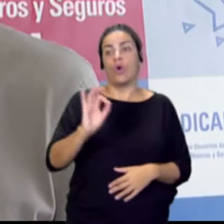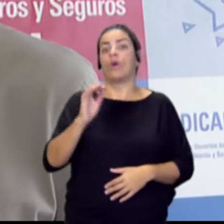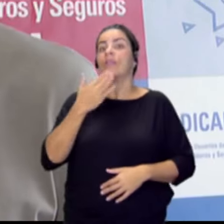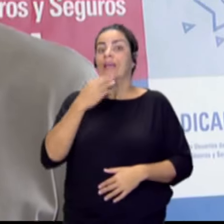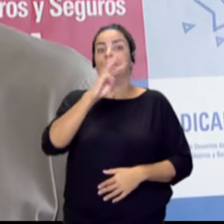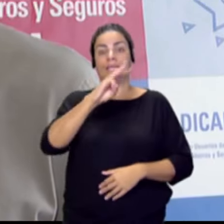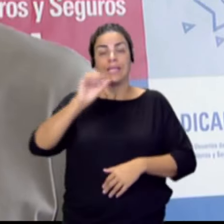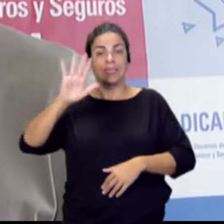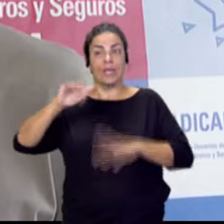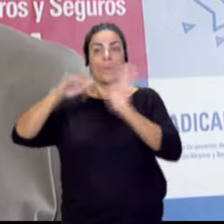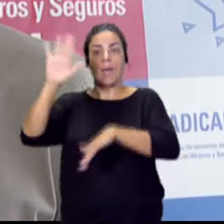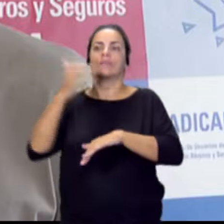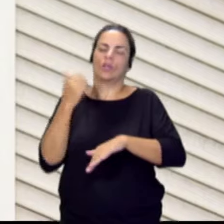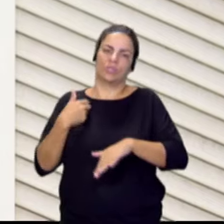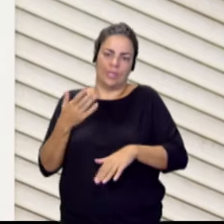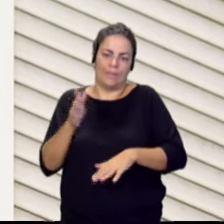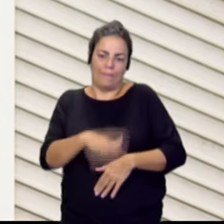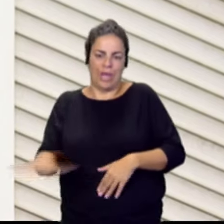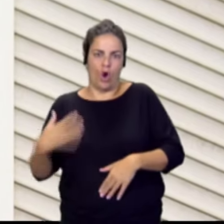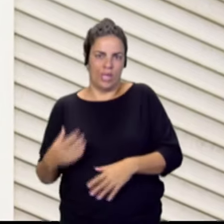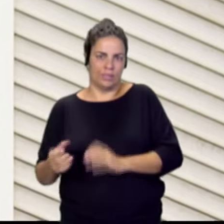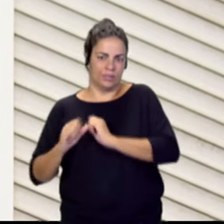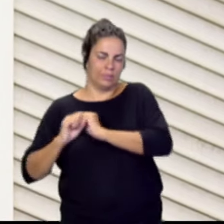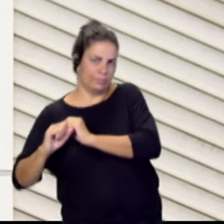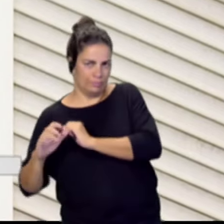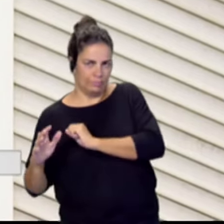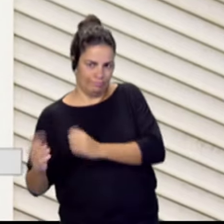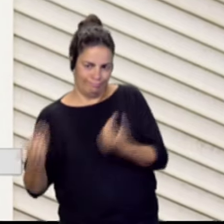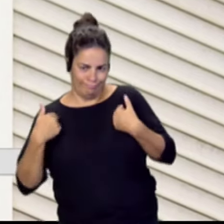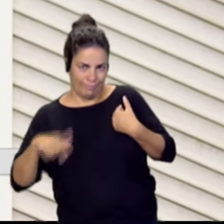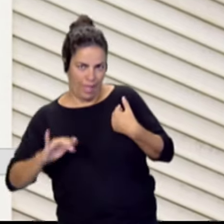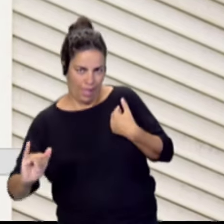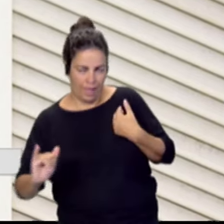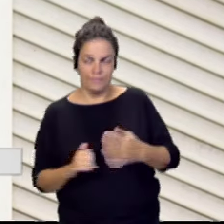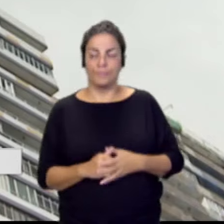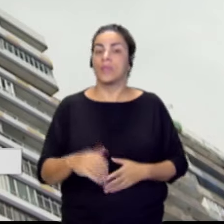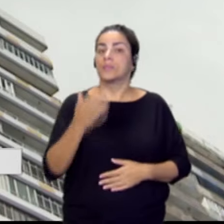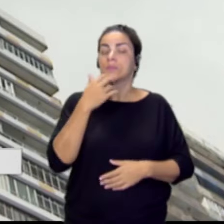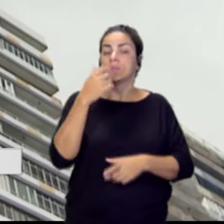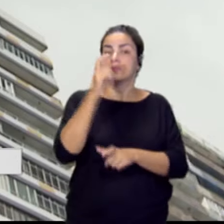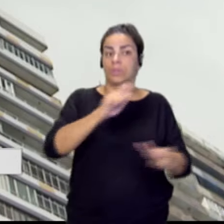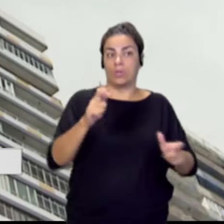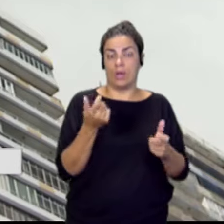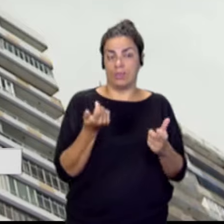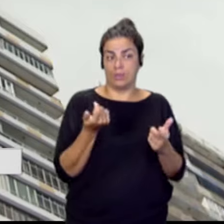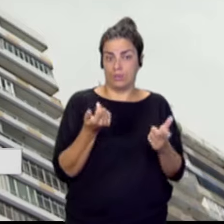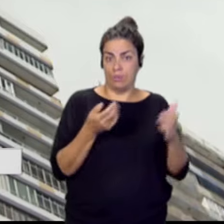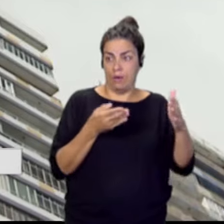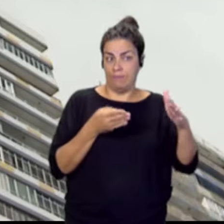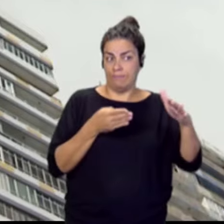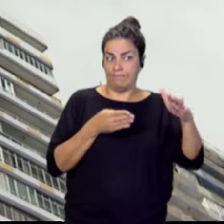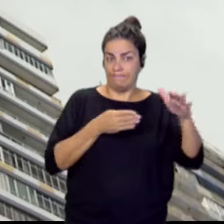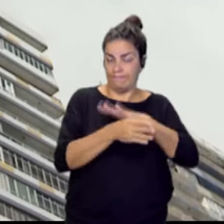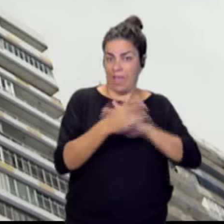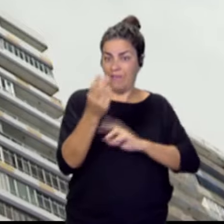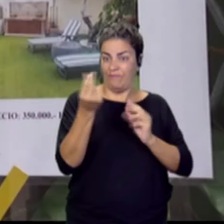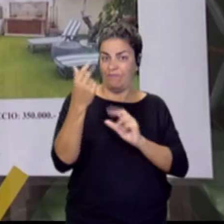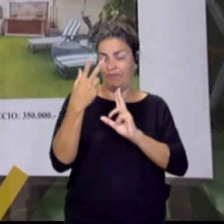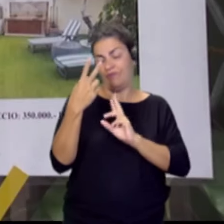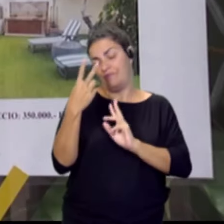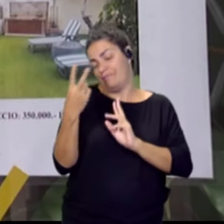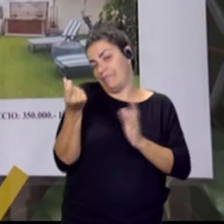tengan menores a su cargo. Con más gente accediendo a financiación, se espera que el precio de la vivienda siga subiendo. En el lado positivo,